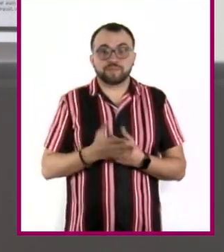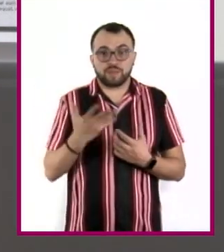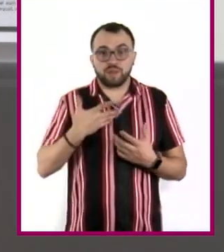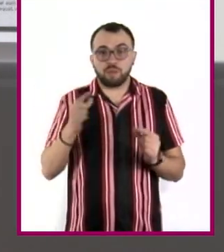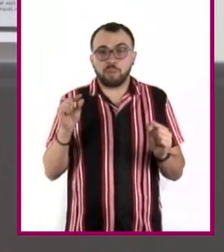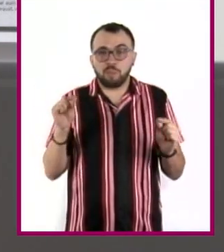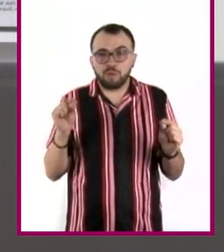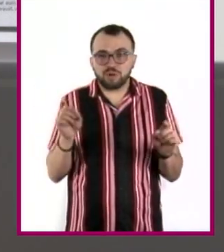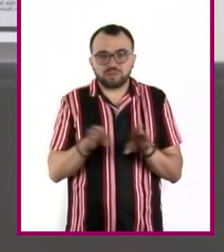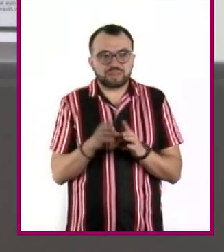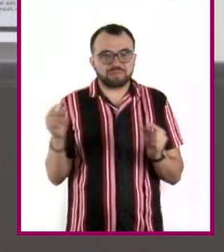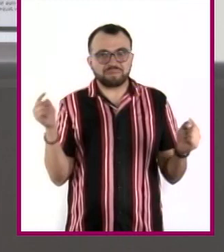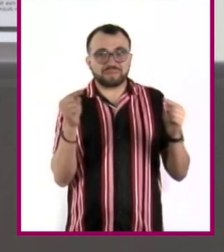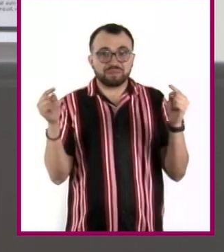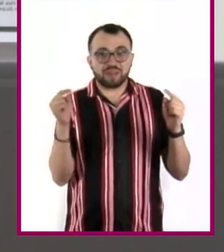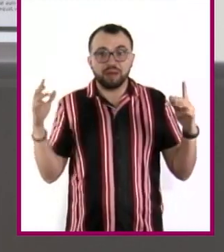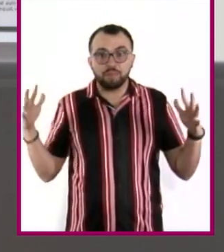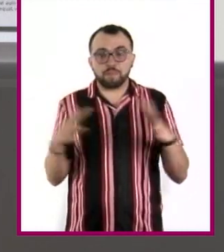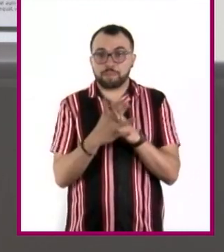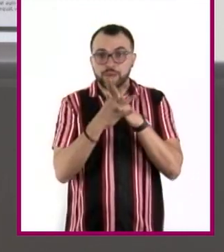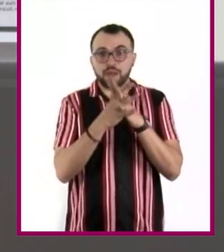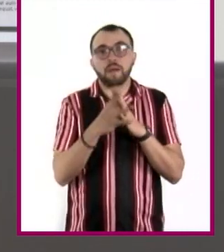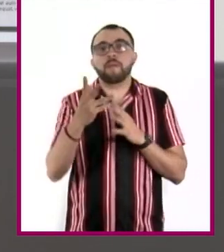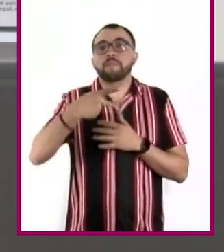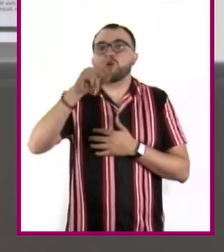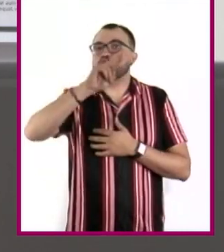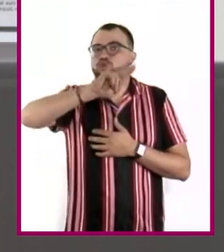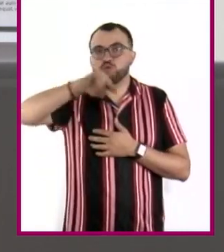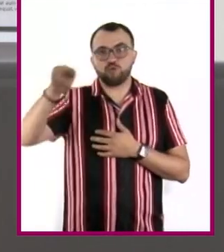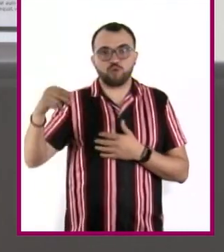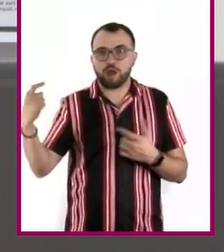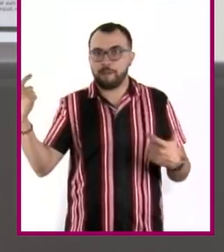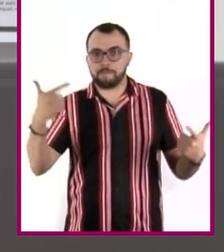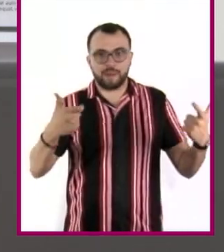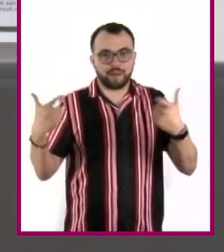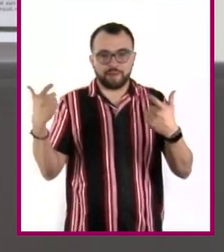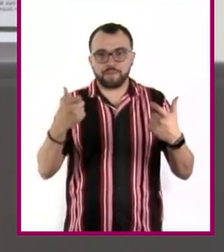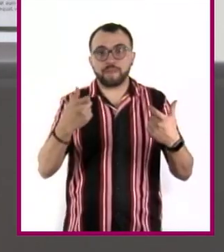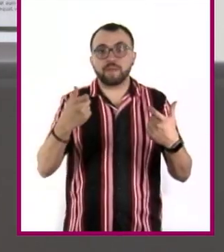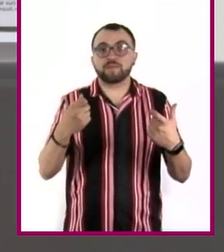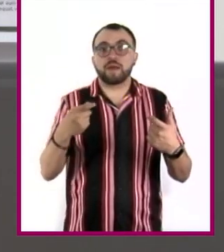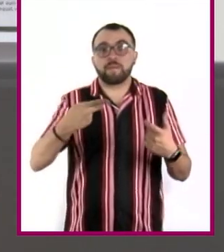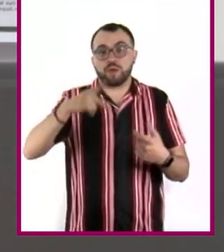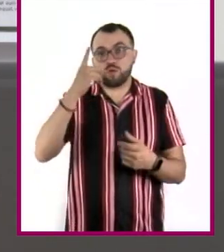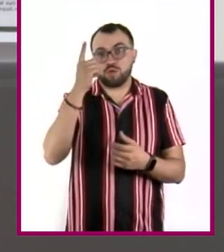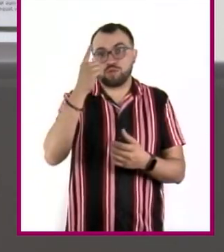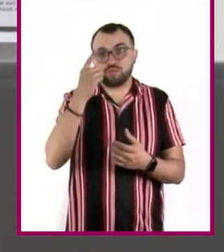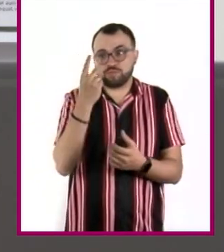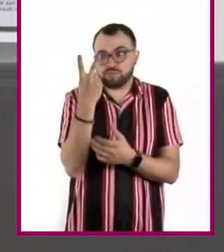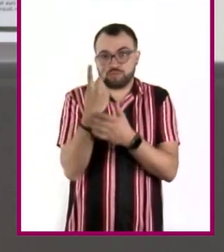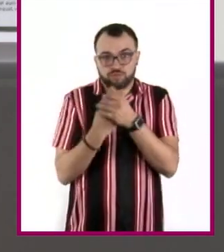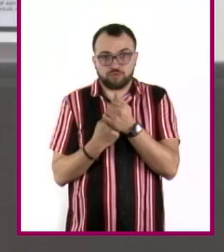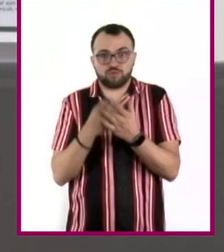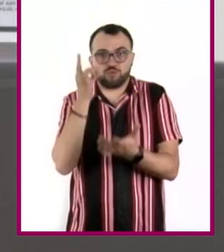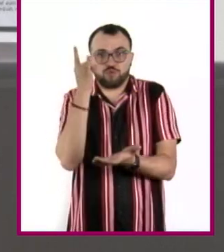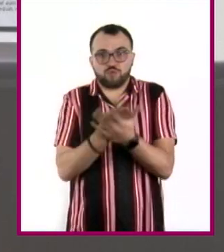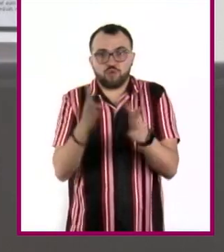guerra, nunca se enfrentaron militarmente, a pesar de que ambos países eran las únicas superpotencias bélicas y